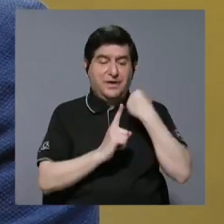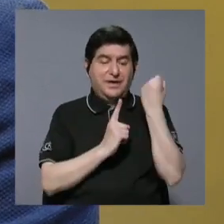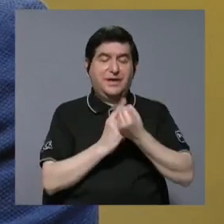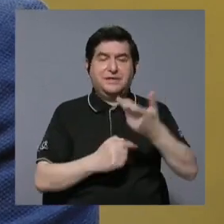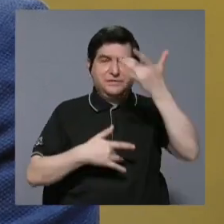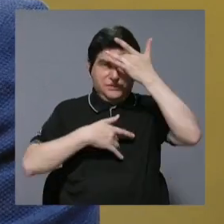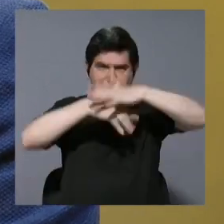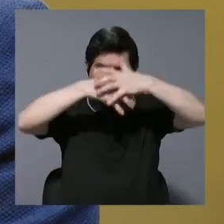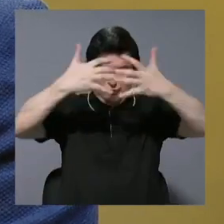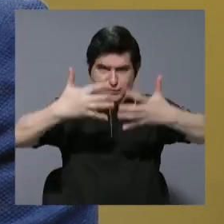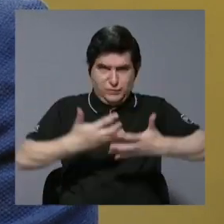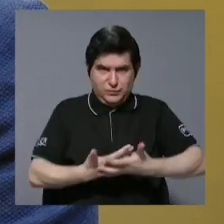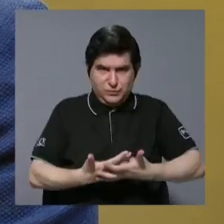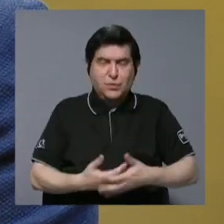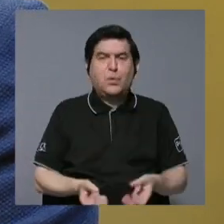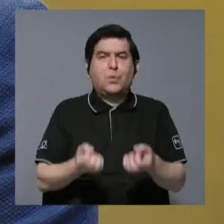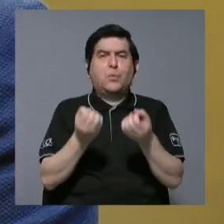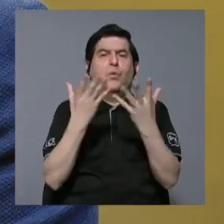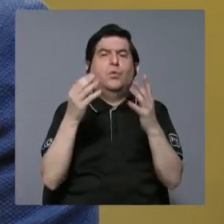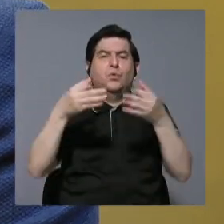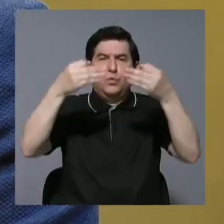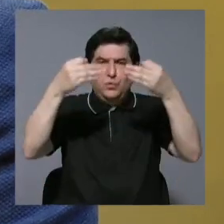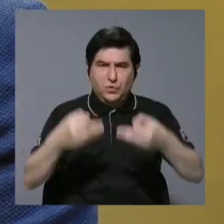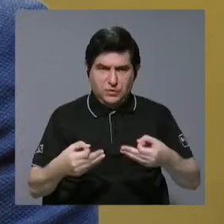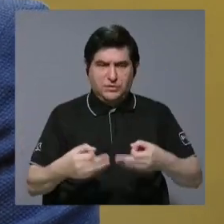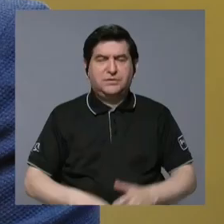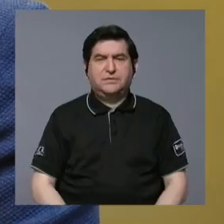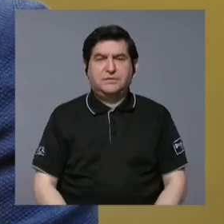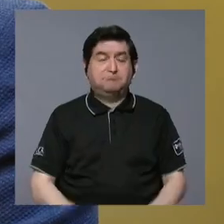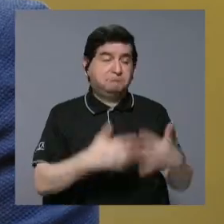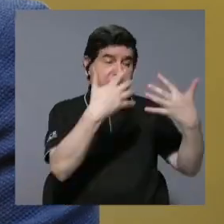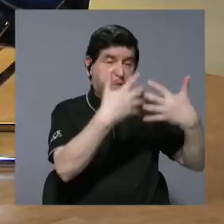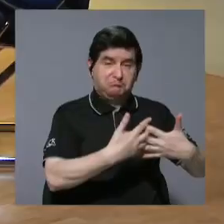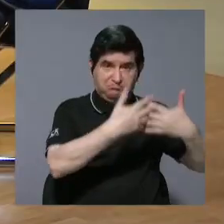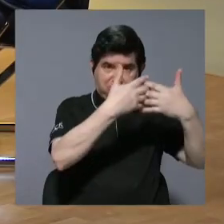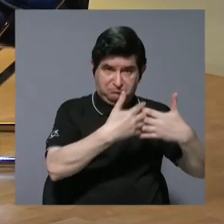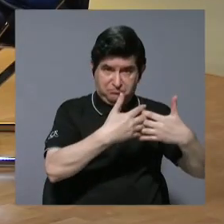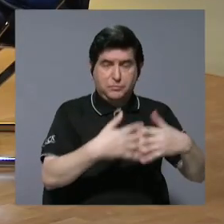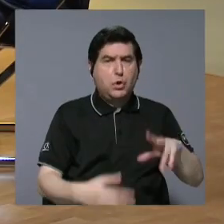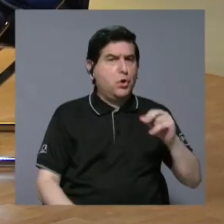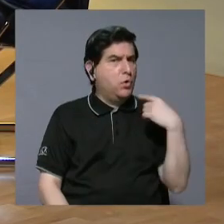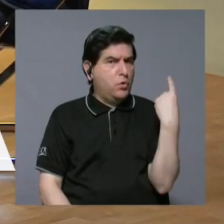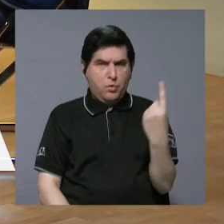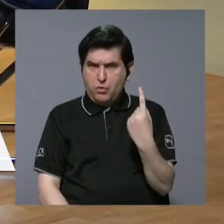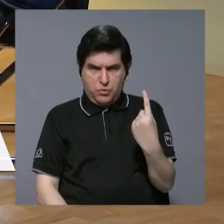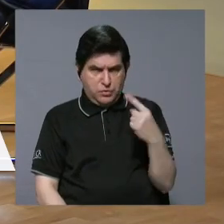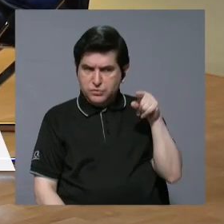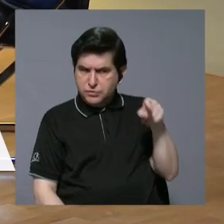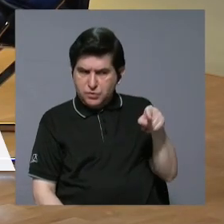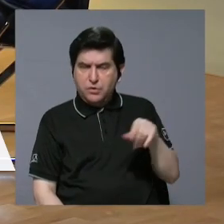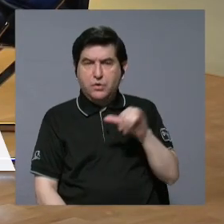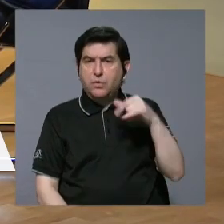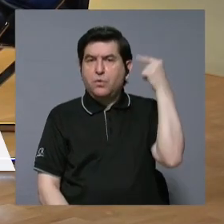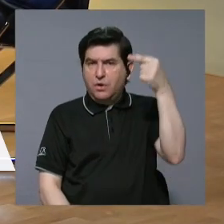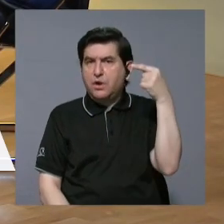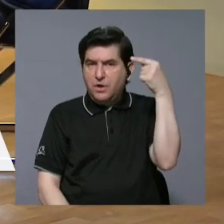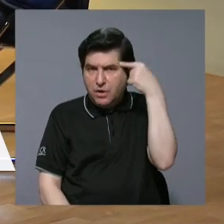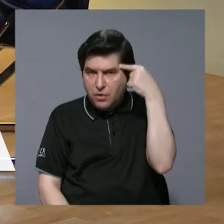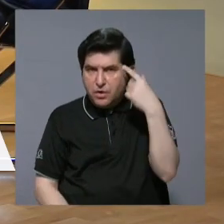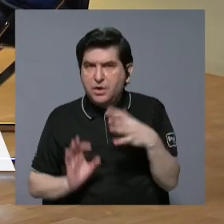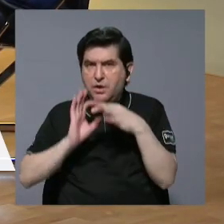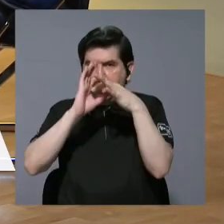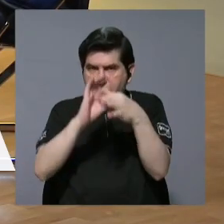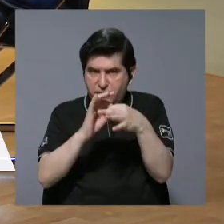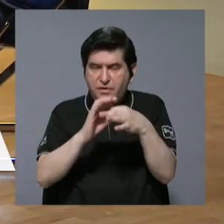pandemia, muchas de las decisiones que se tomaron las empresas, y no solo las empresas, los gobiernos en torno